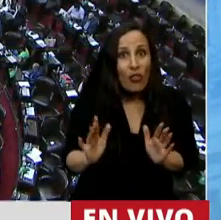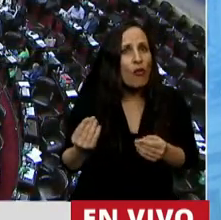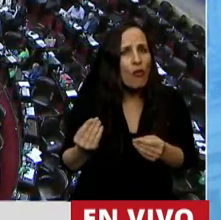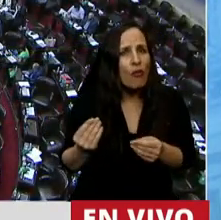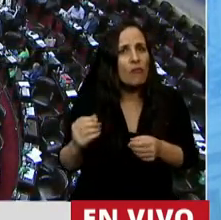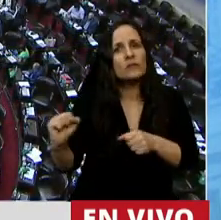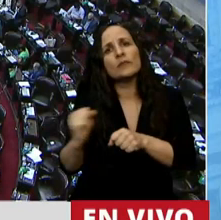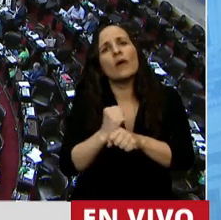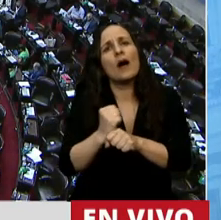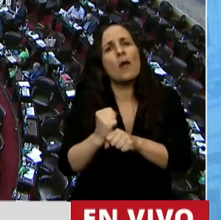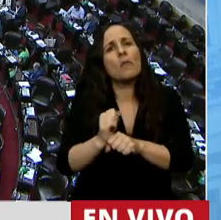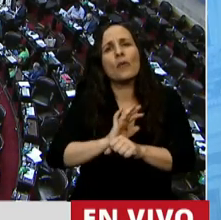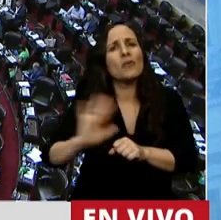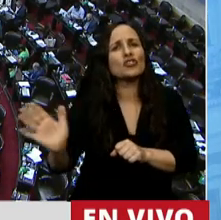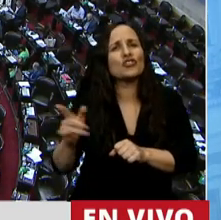aprobando